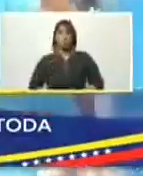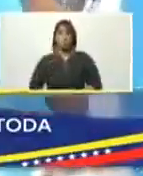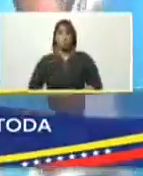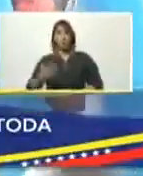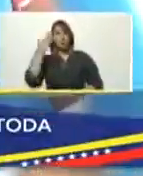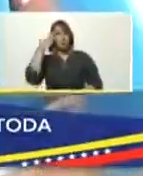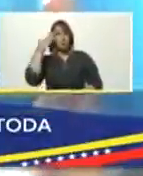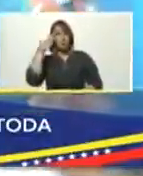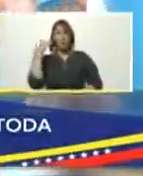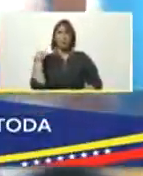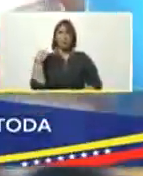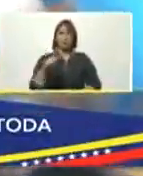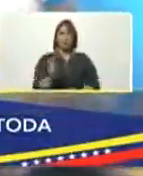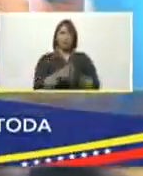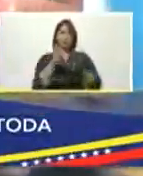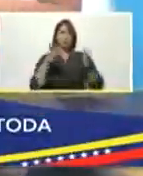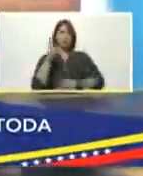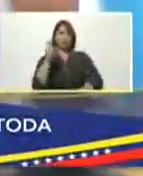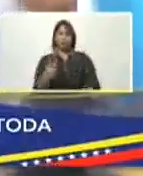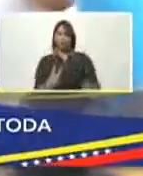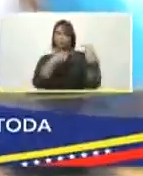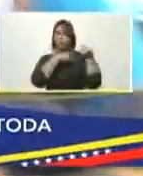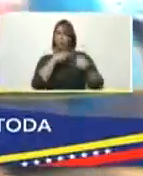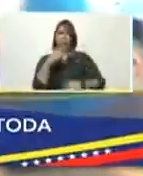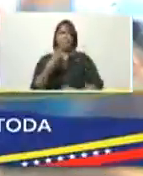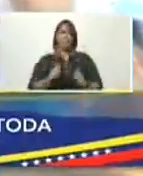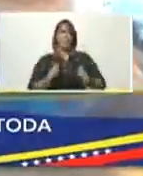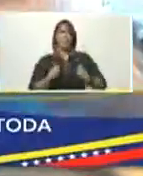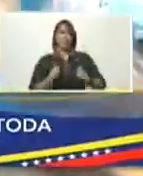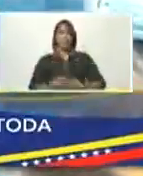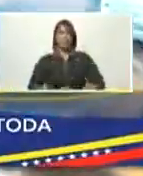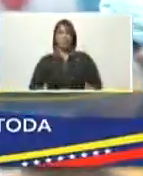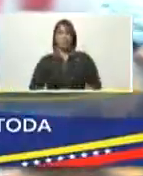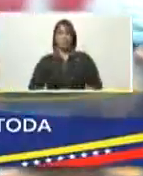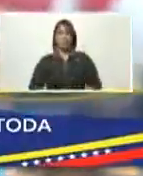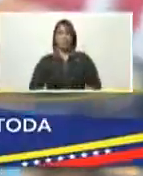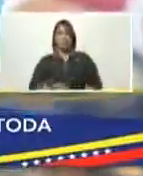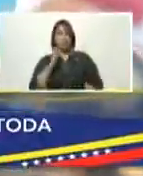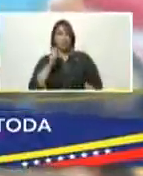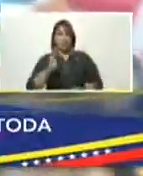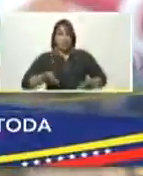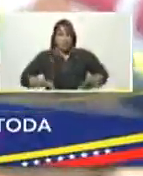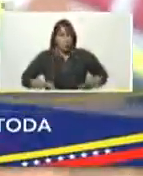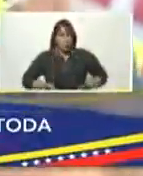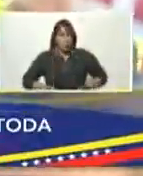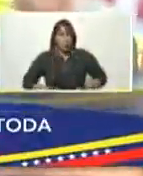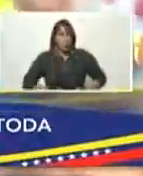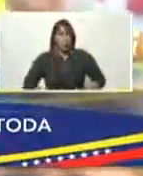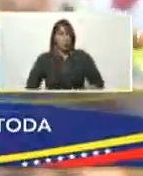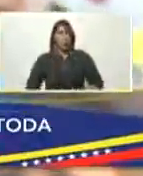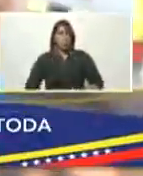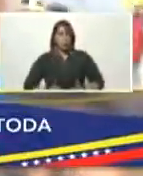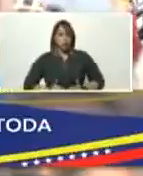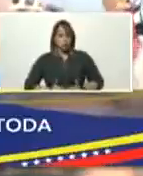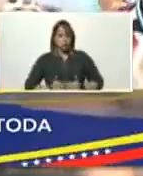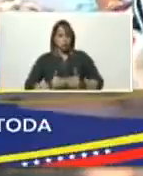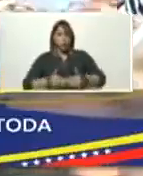sabemos, tiene grandes tareas en la vida. La tarea de parir, de gestar, de